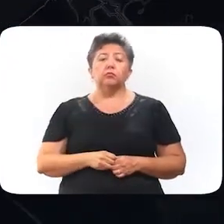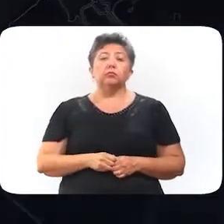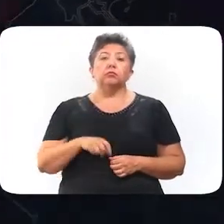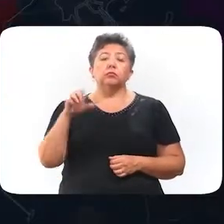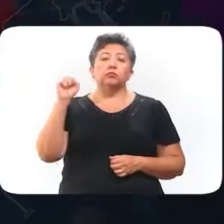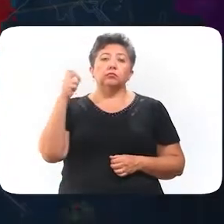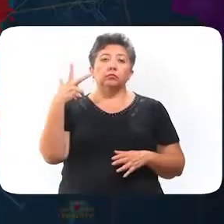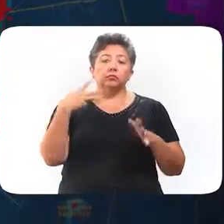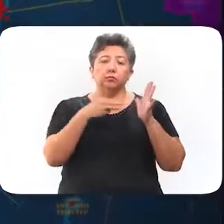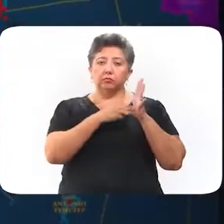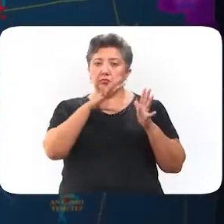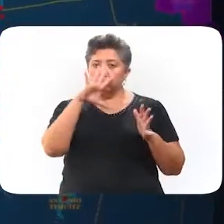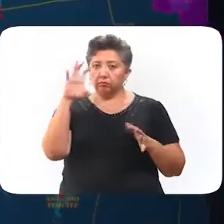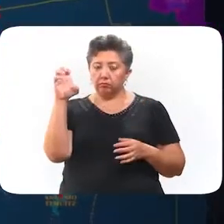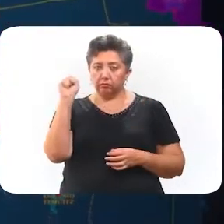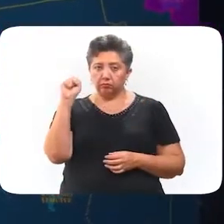diagnosticado